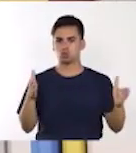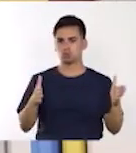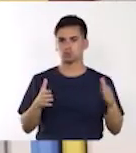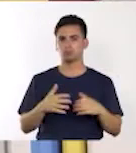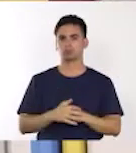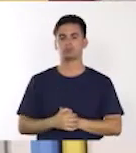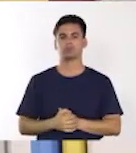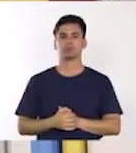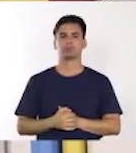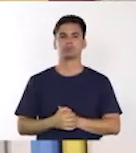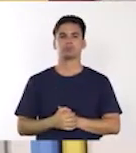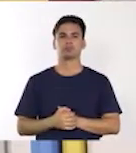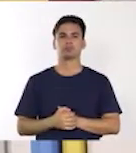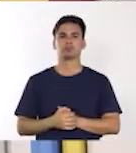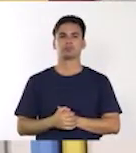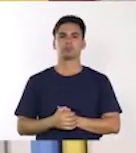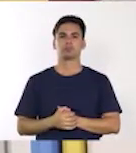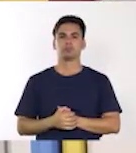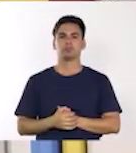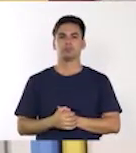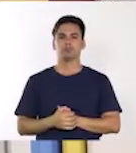curso y que